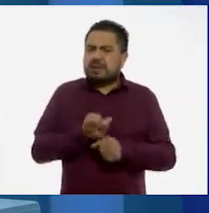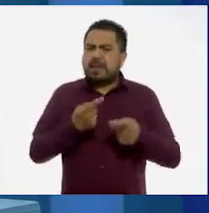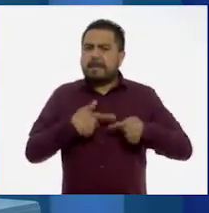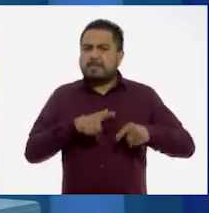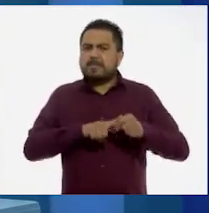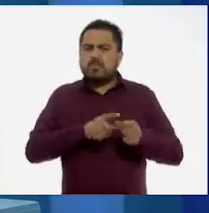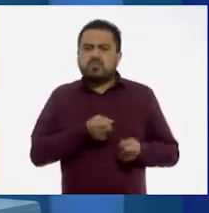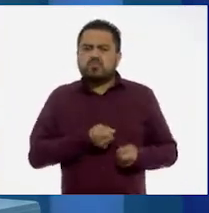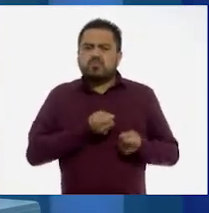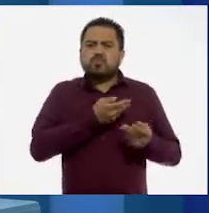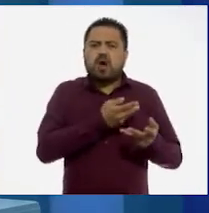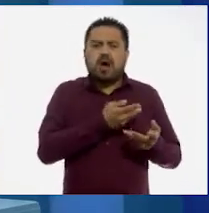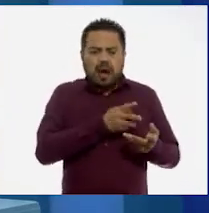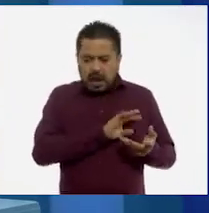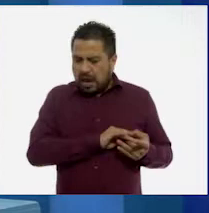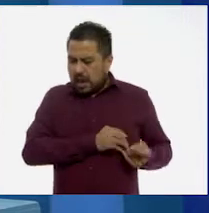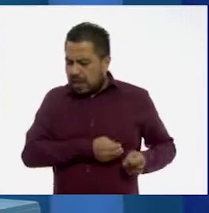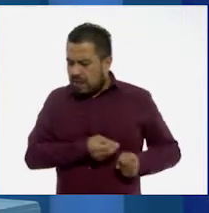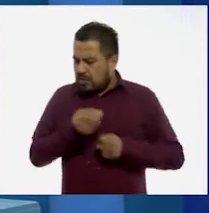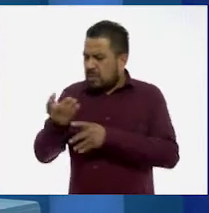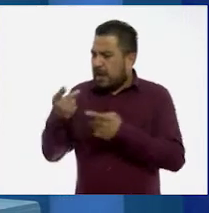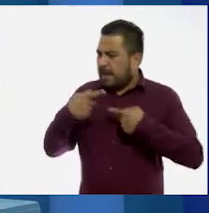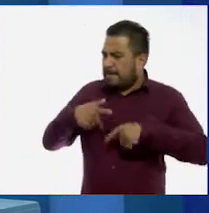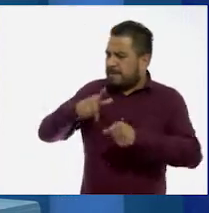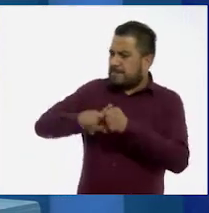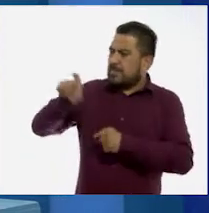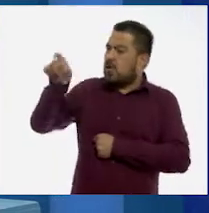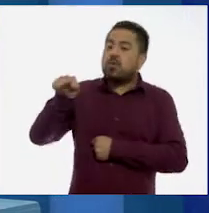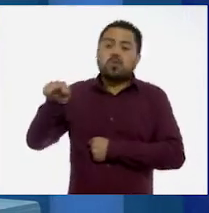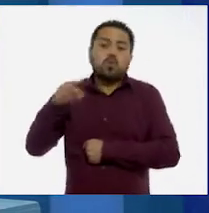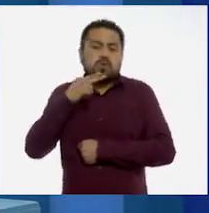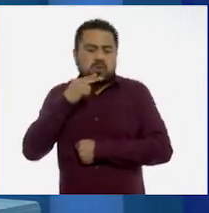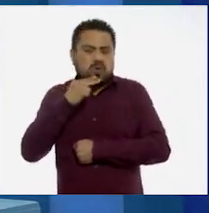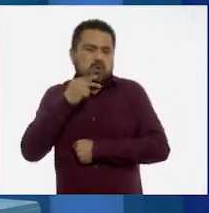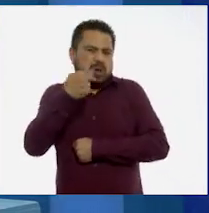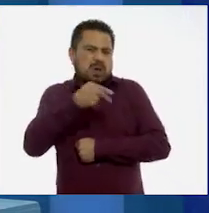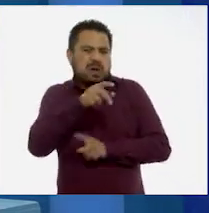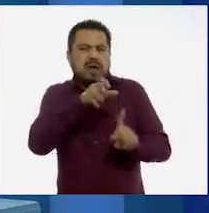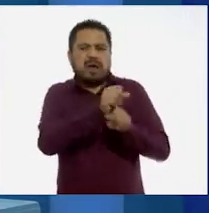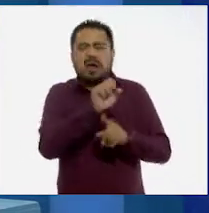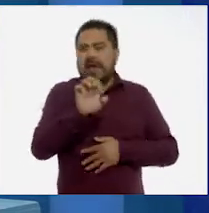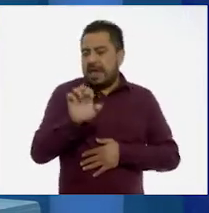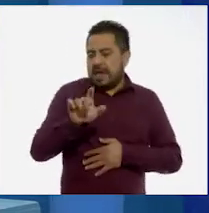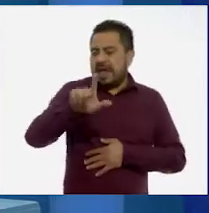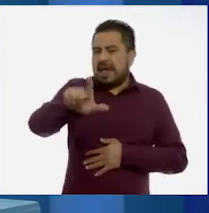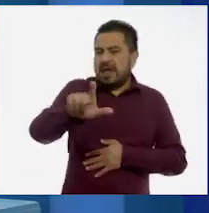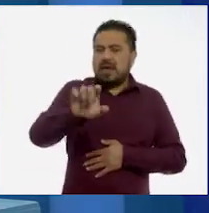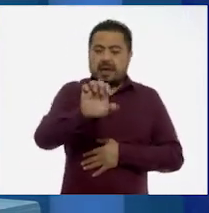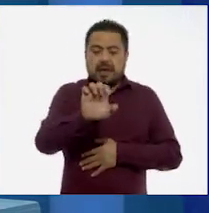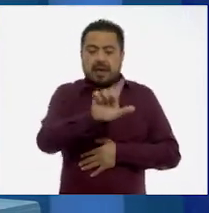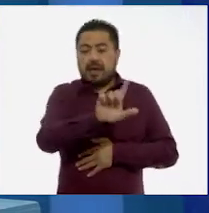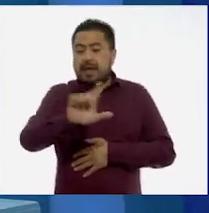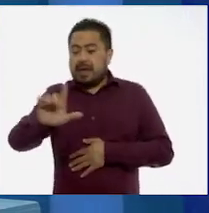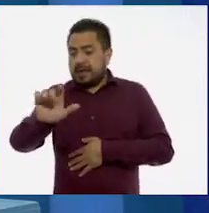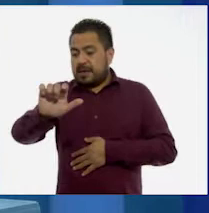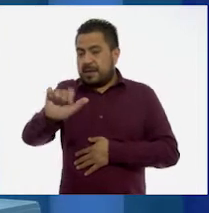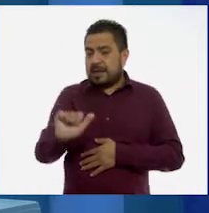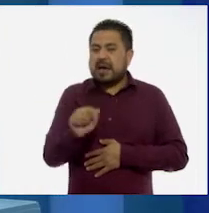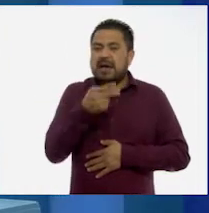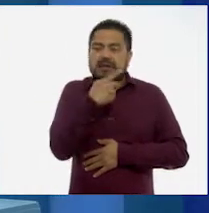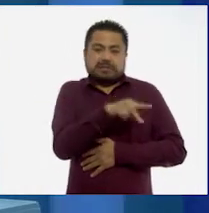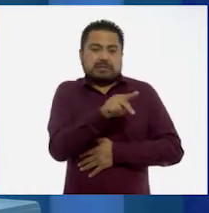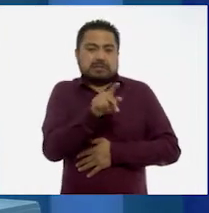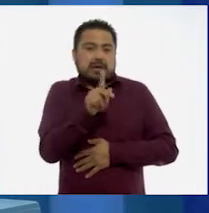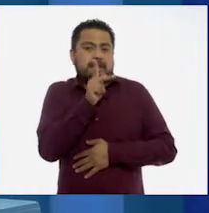persona. Por ejemplo, cuando el narrador habla del personaje, utiliza pronombres personales como él o ella, que son pronombres que están